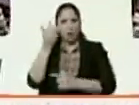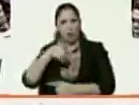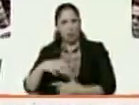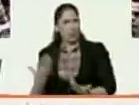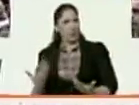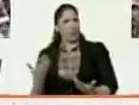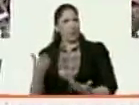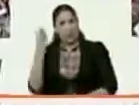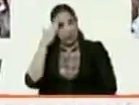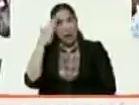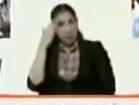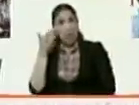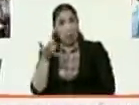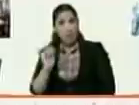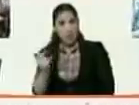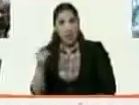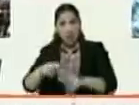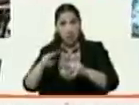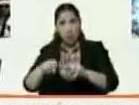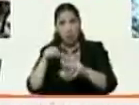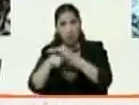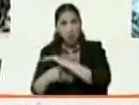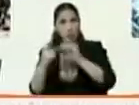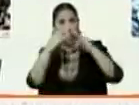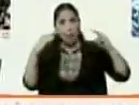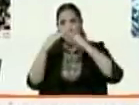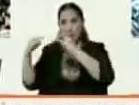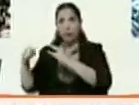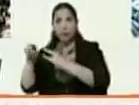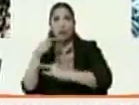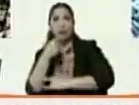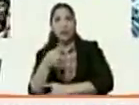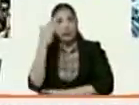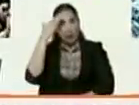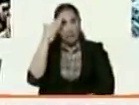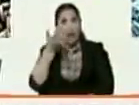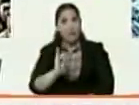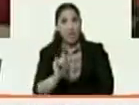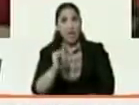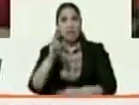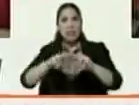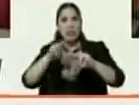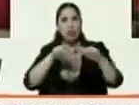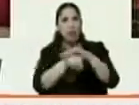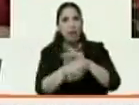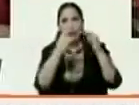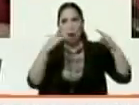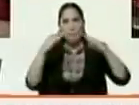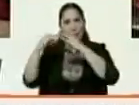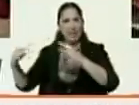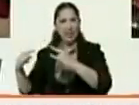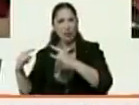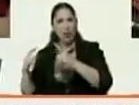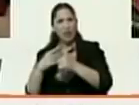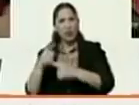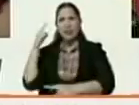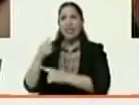ya sabían que había niños. Lo que está diciendo es que sabía que había niños allí. ¿Y qué